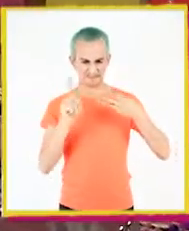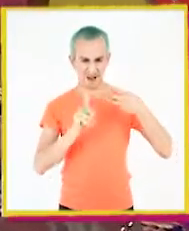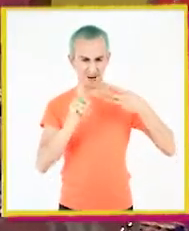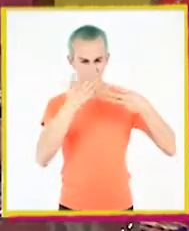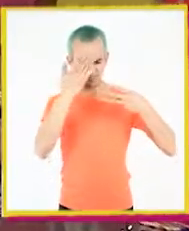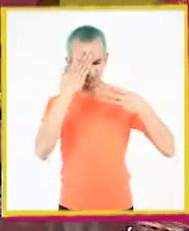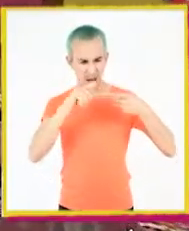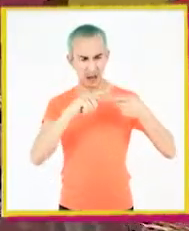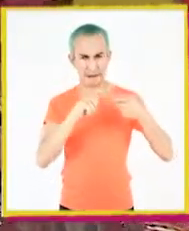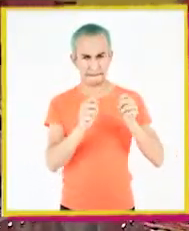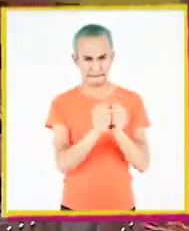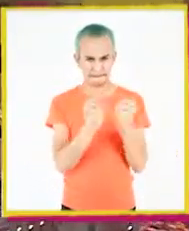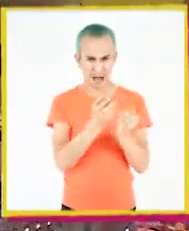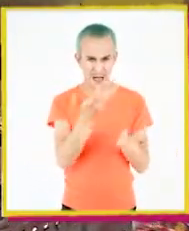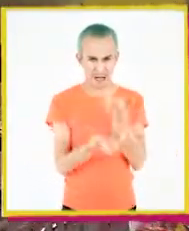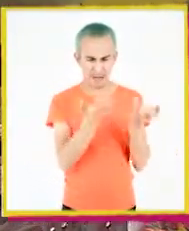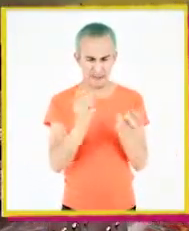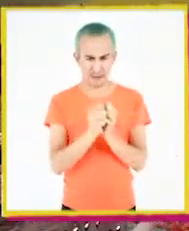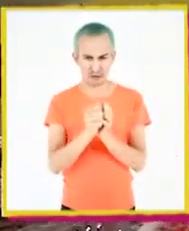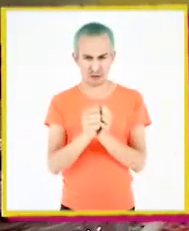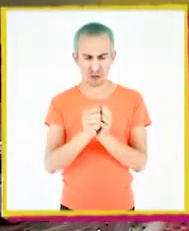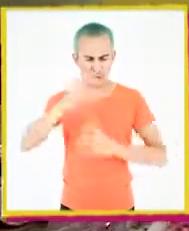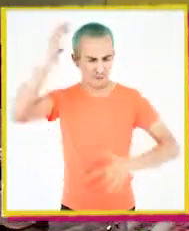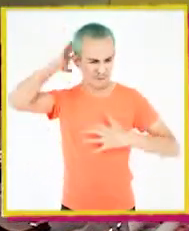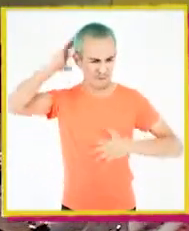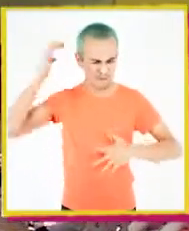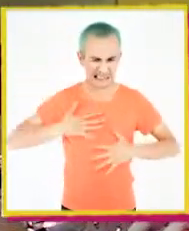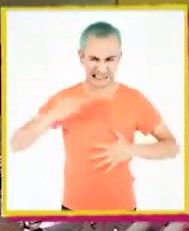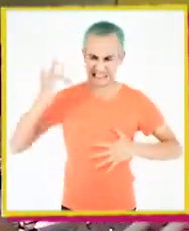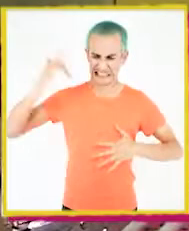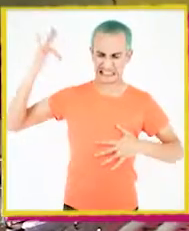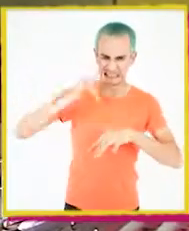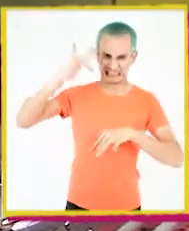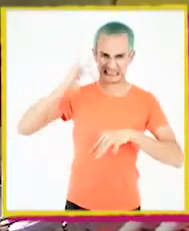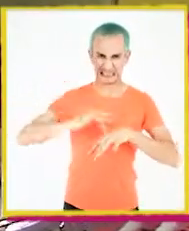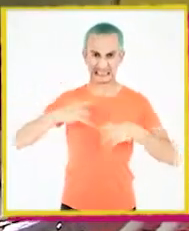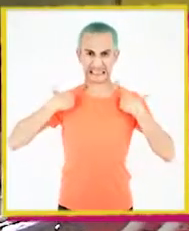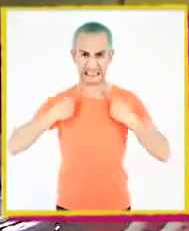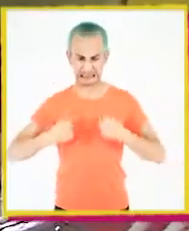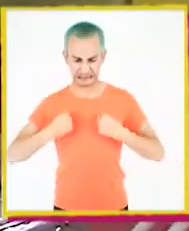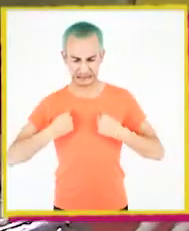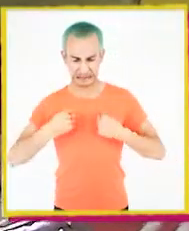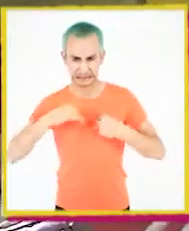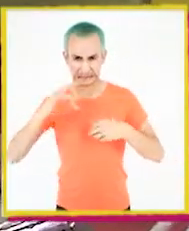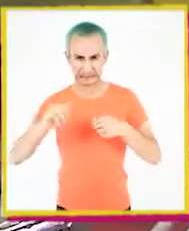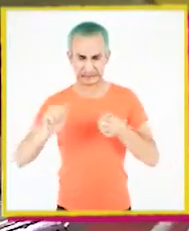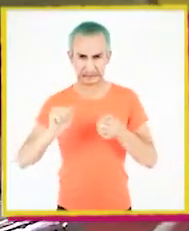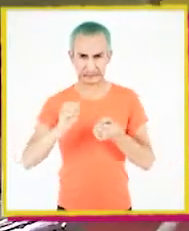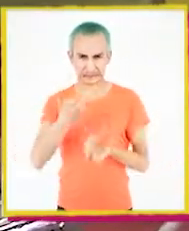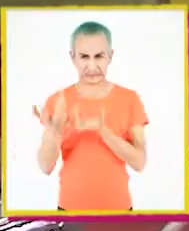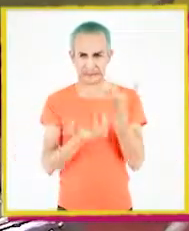A ver, se me quemó el pan. Me quemé con la ducha hirviendo y quemé la blusa.